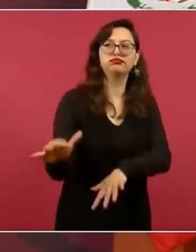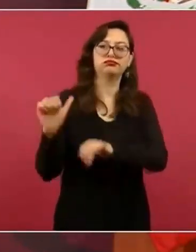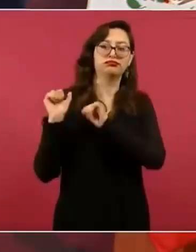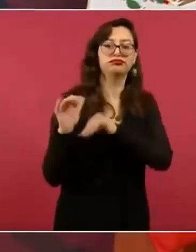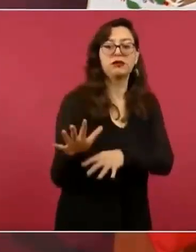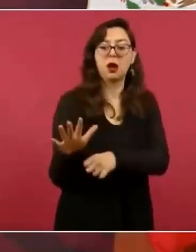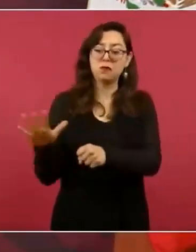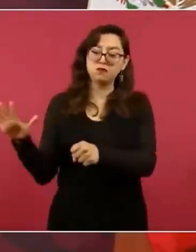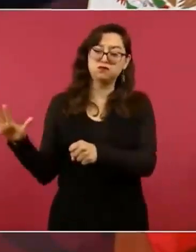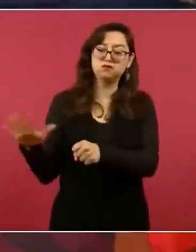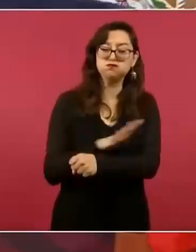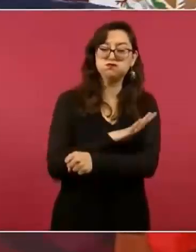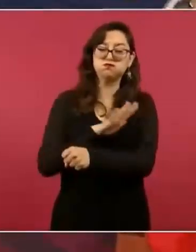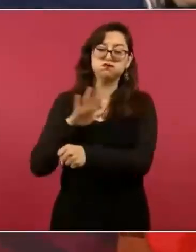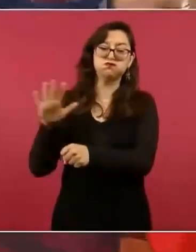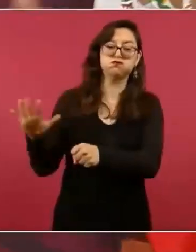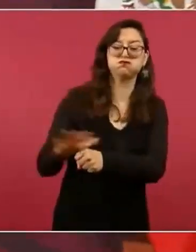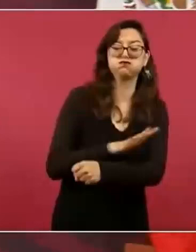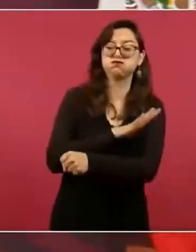Y no solo lo llenamos, lo